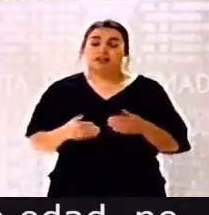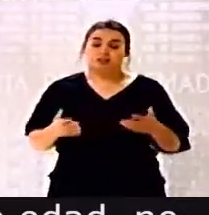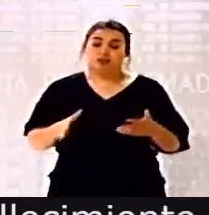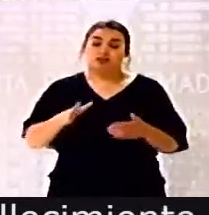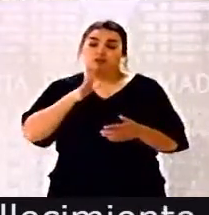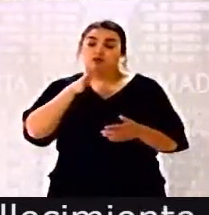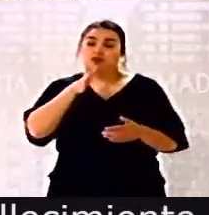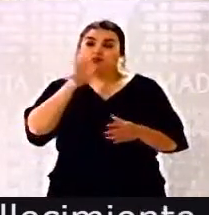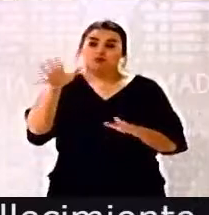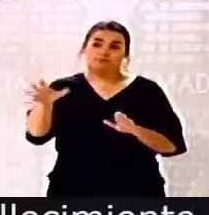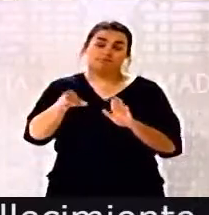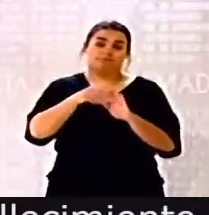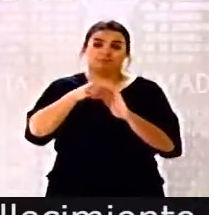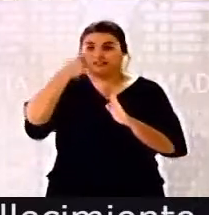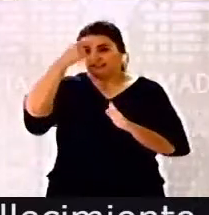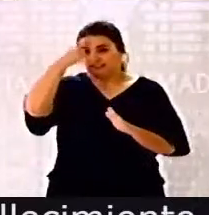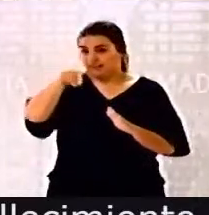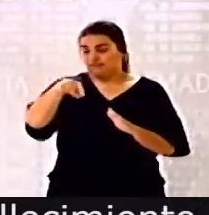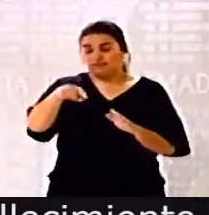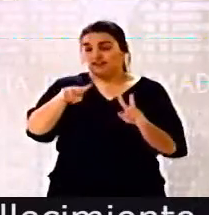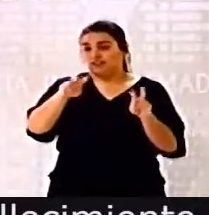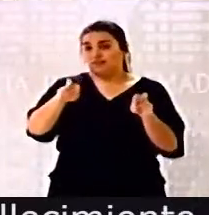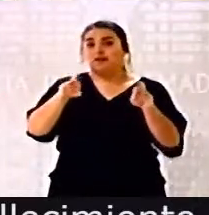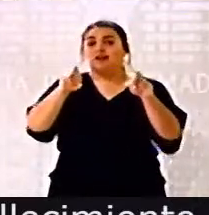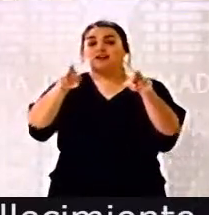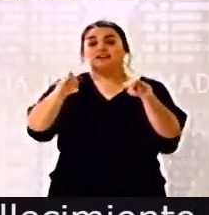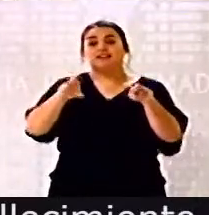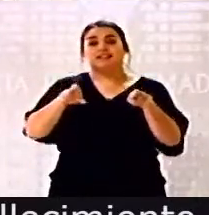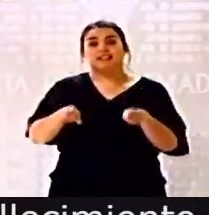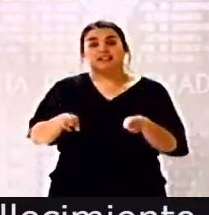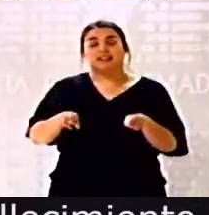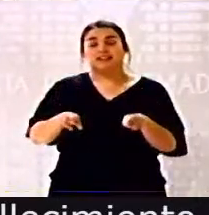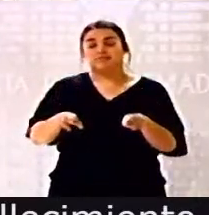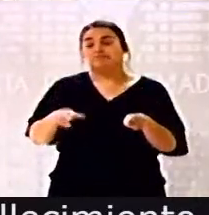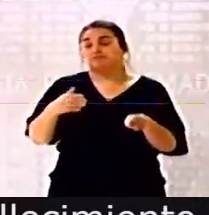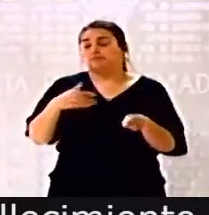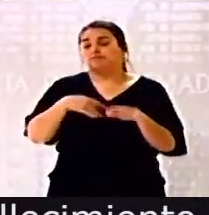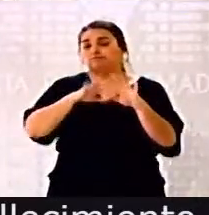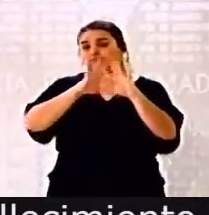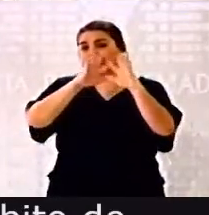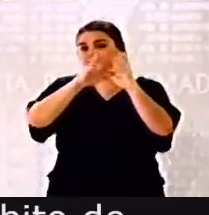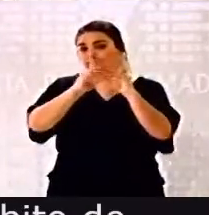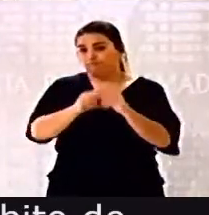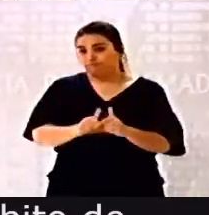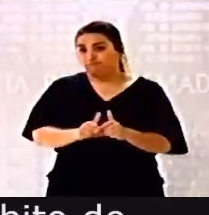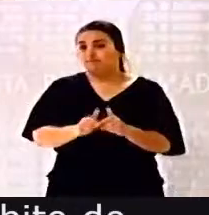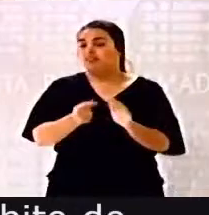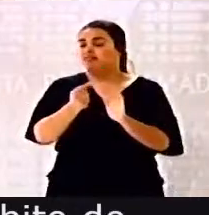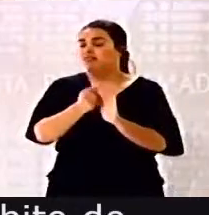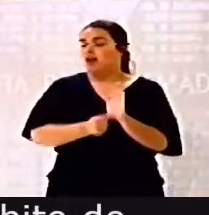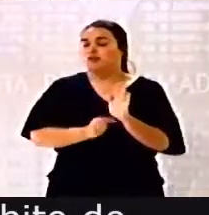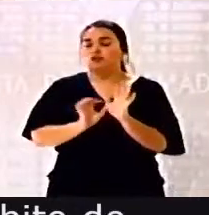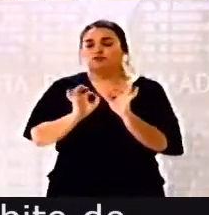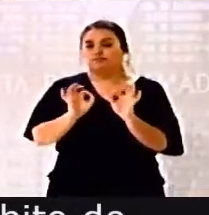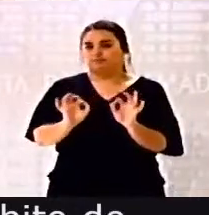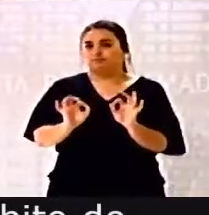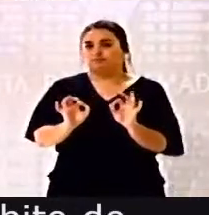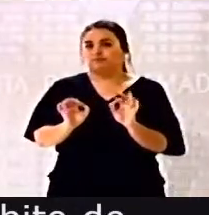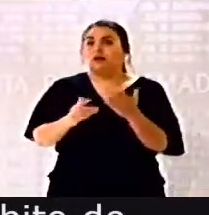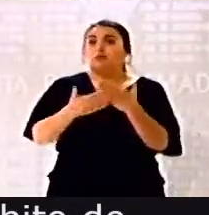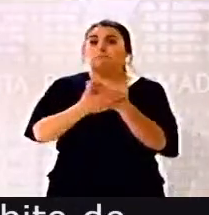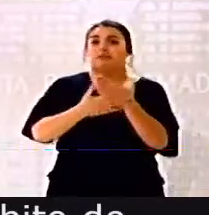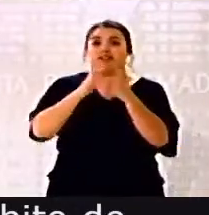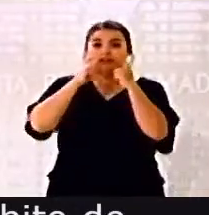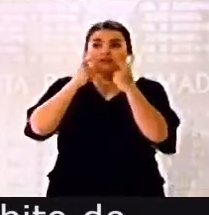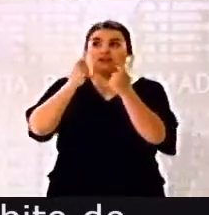tanto, como saben ustedes, en el ámbito de las residencias tenemos que dar este dato, no al Ministerio de Sanidad,